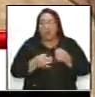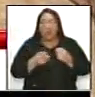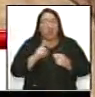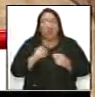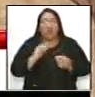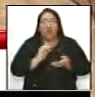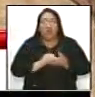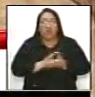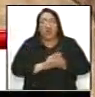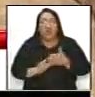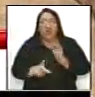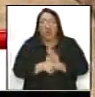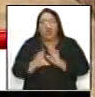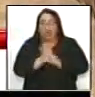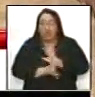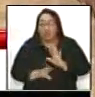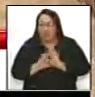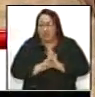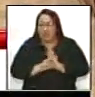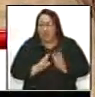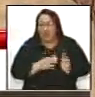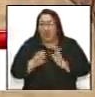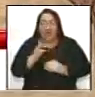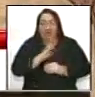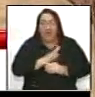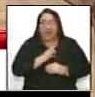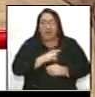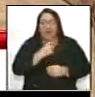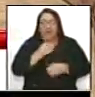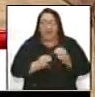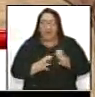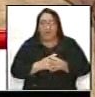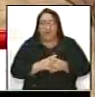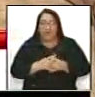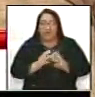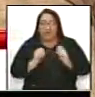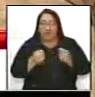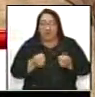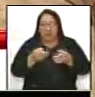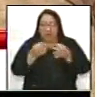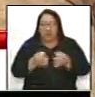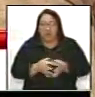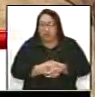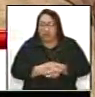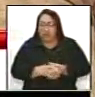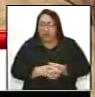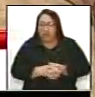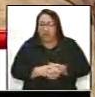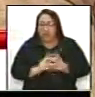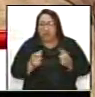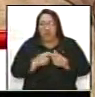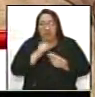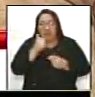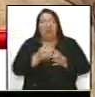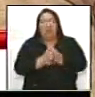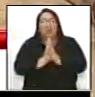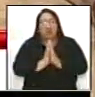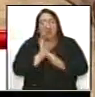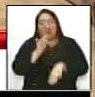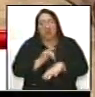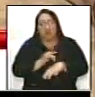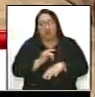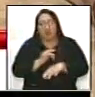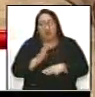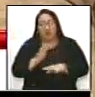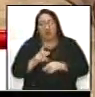se está aplicando la ley de protección de parte de la Fiscalía y del Poder Judicial. Le encargo oficialmente que en su comisión de mañana, por favor, lo puedan tocar